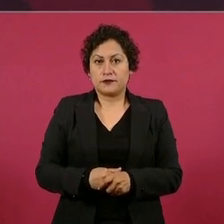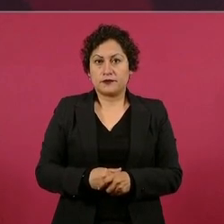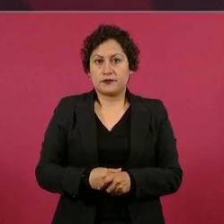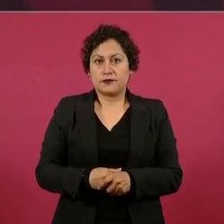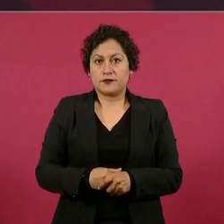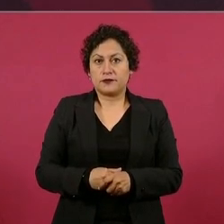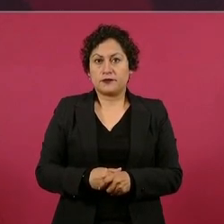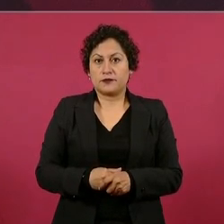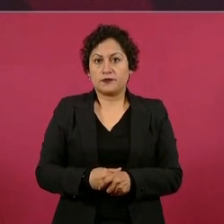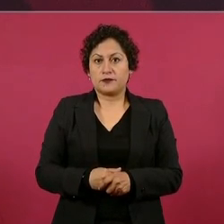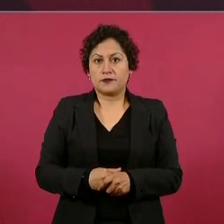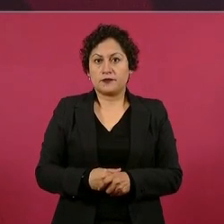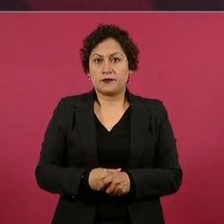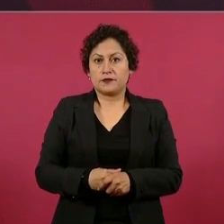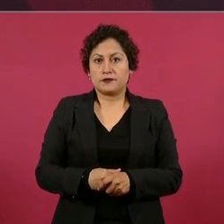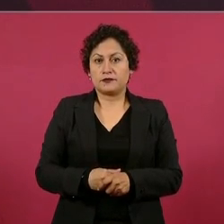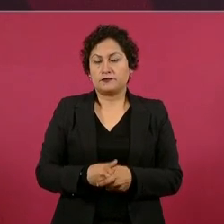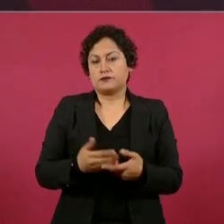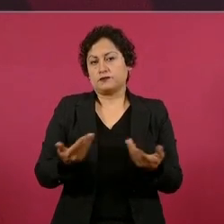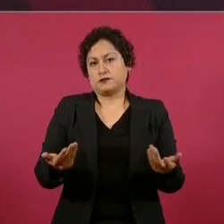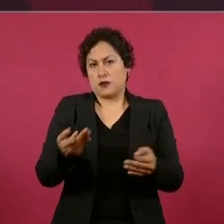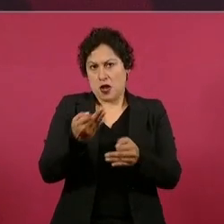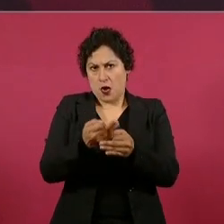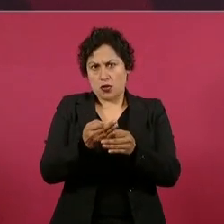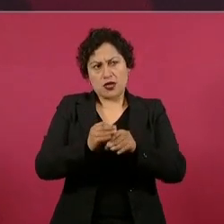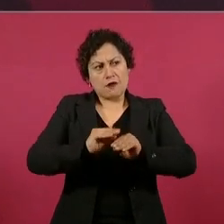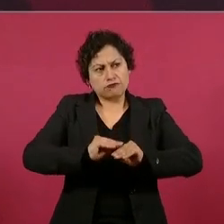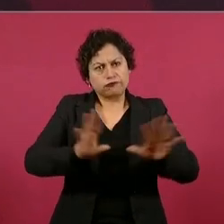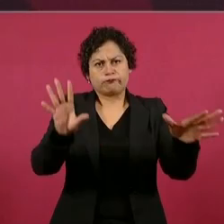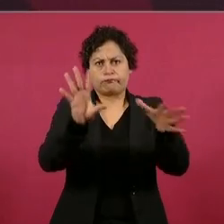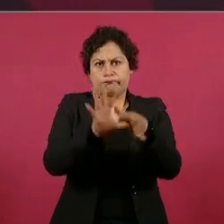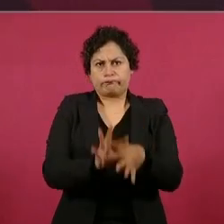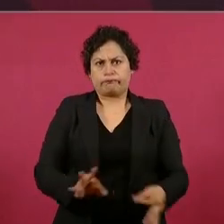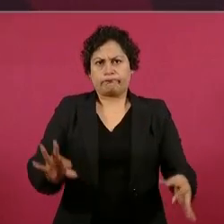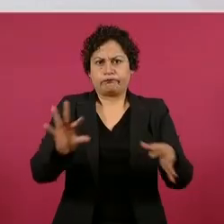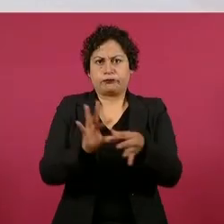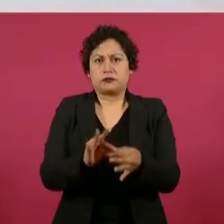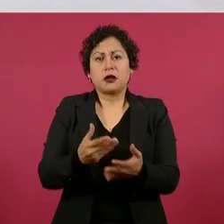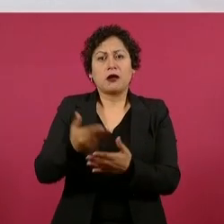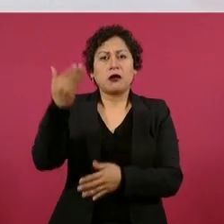Antes no se podían tratar estos temas a fondo